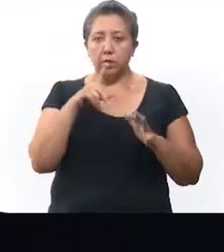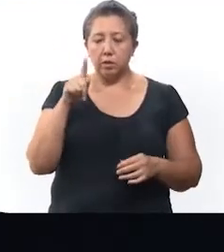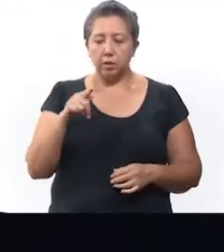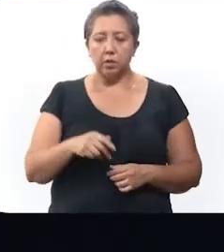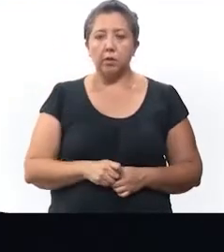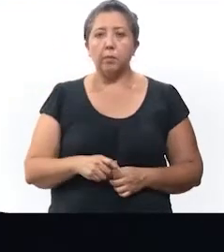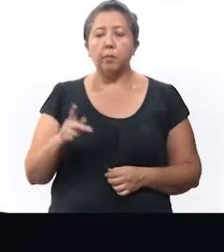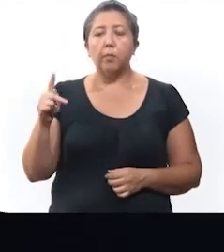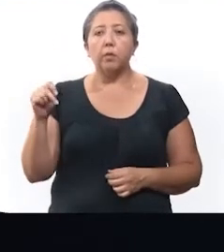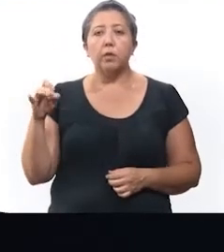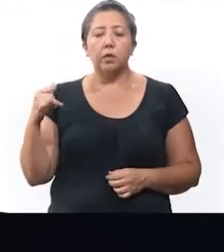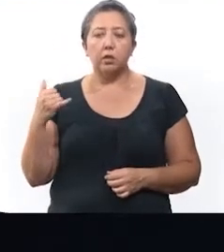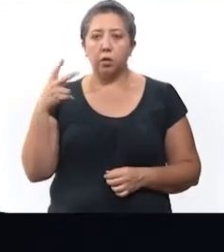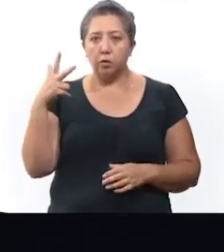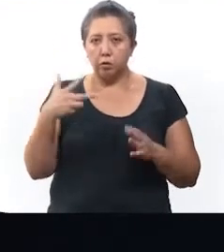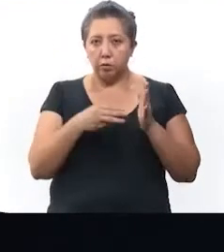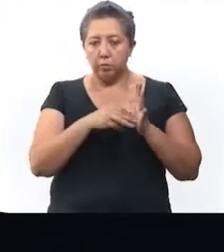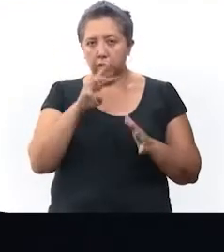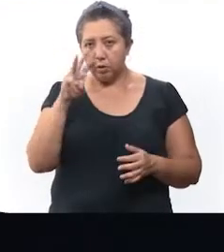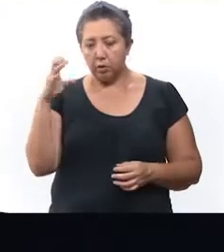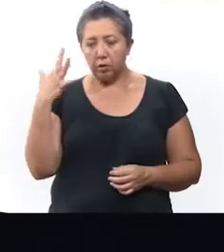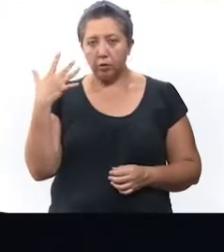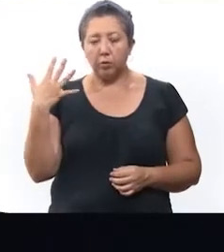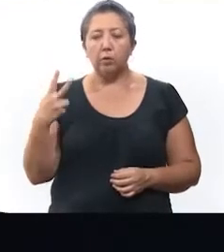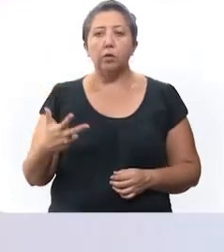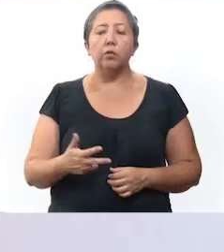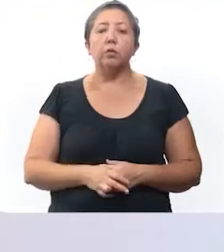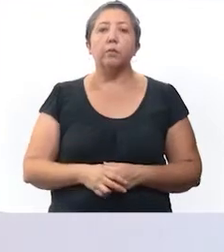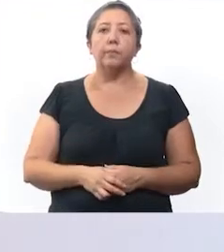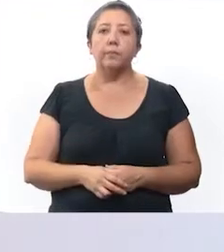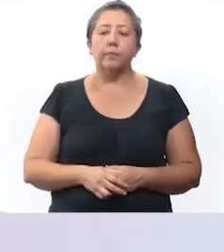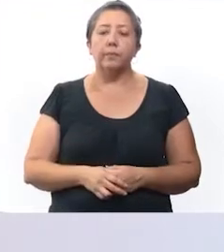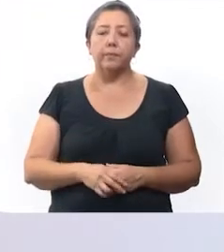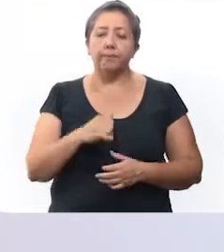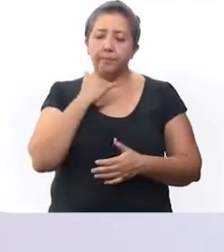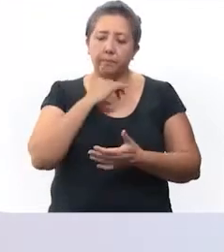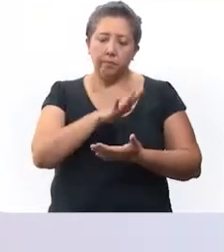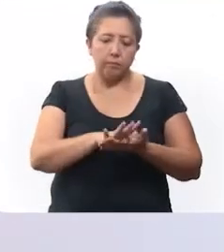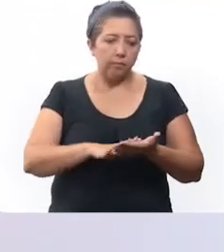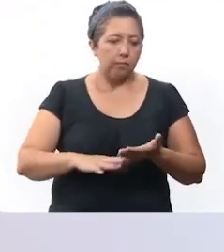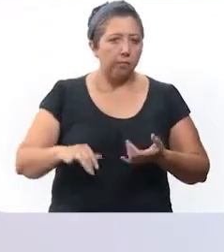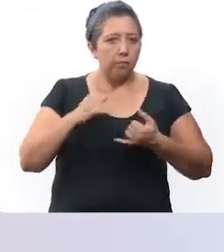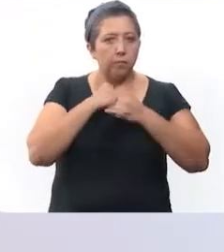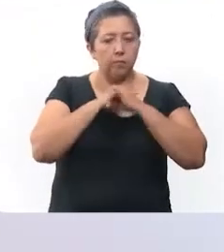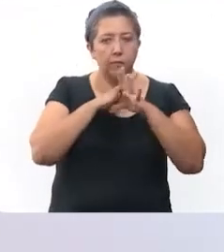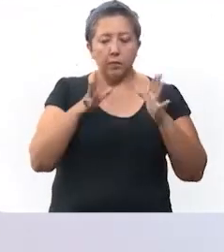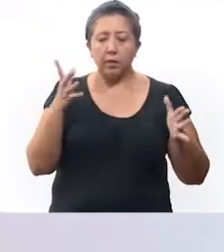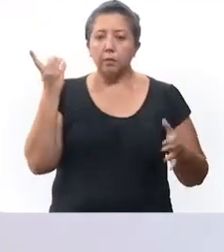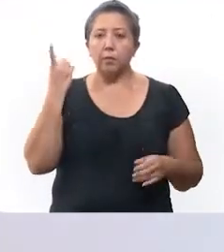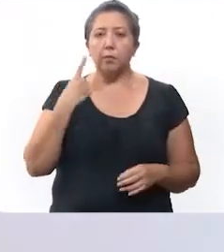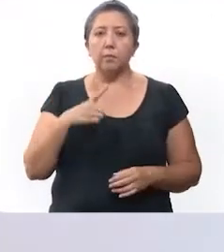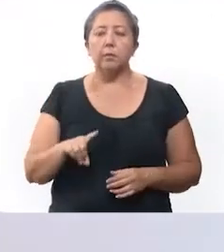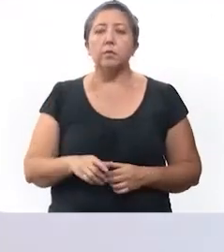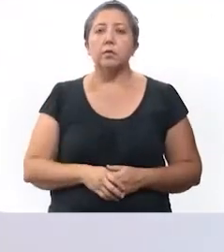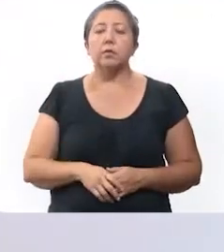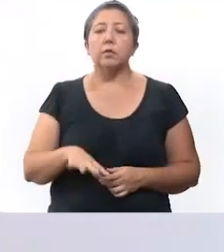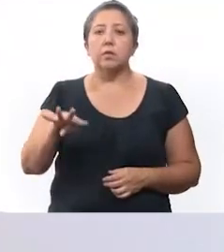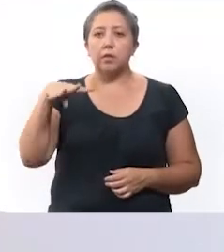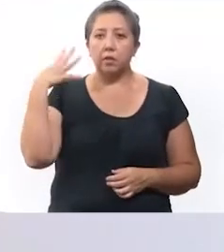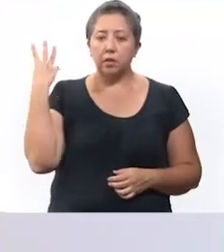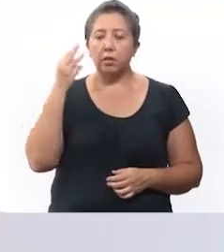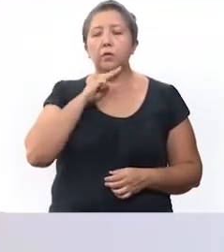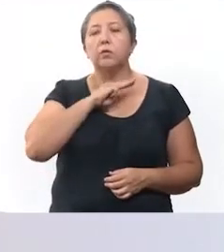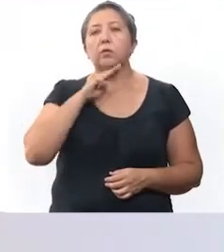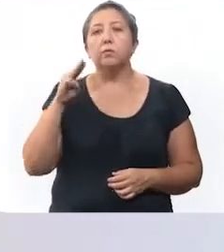5.070, en la zona poniente 8.358. Lamentablemente en este parte médico informamos de